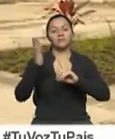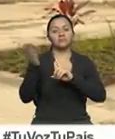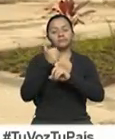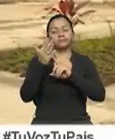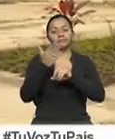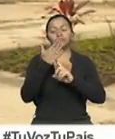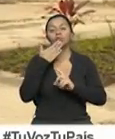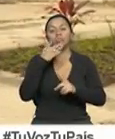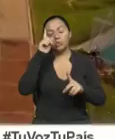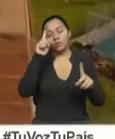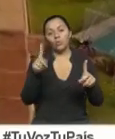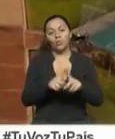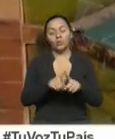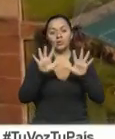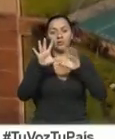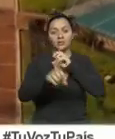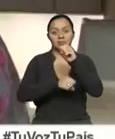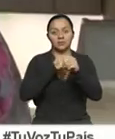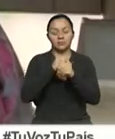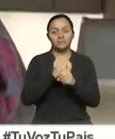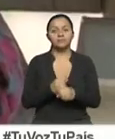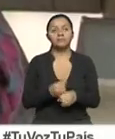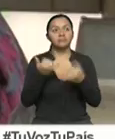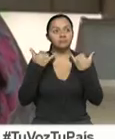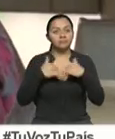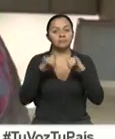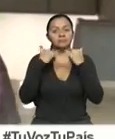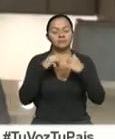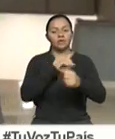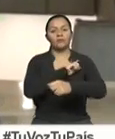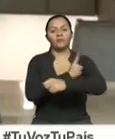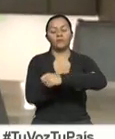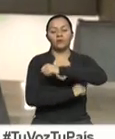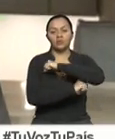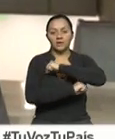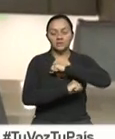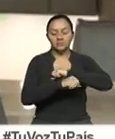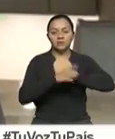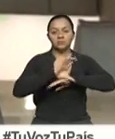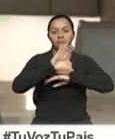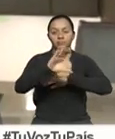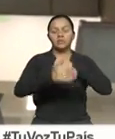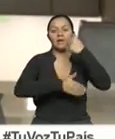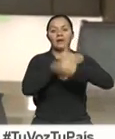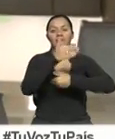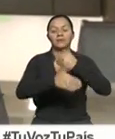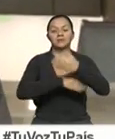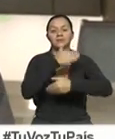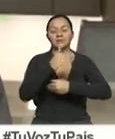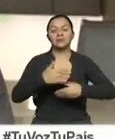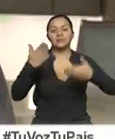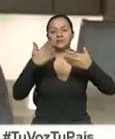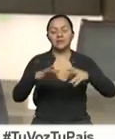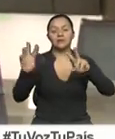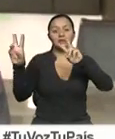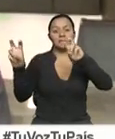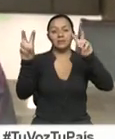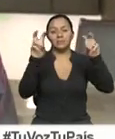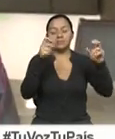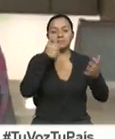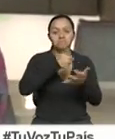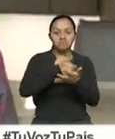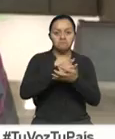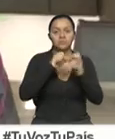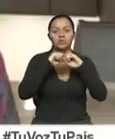se han alcanzado en esta década. Para seguir fortaleciendo, para ir haciendo y avanzando en temas que la propia sociedad